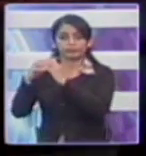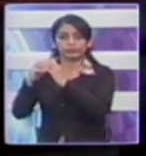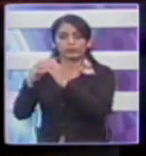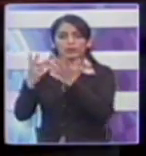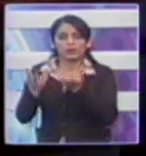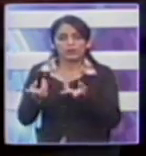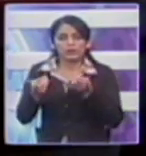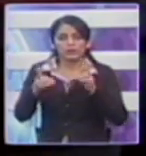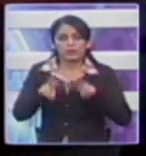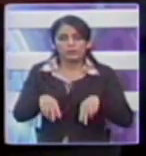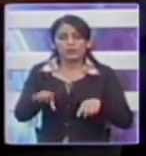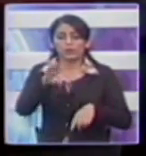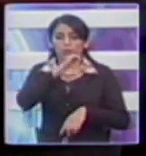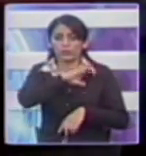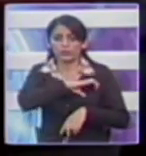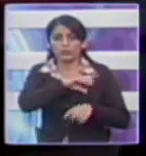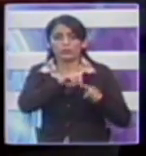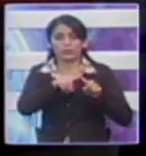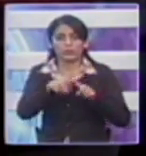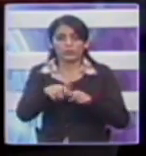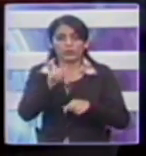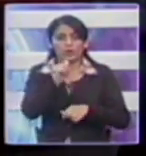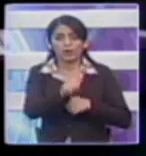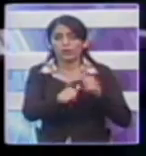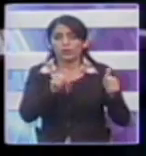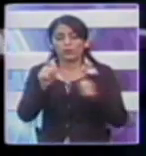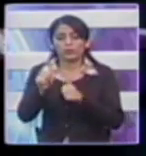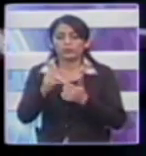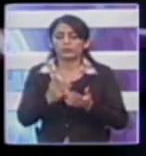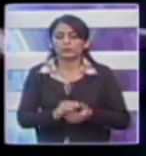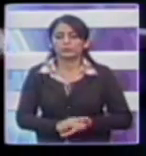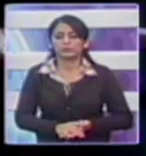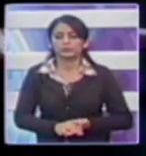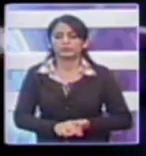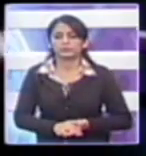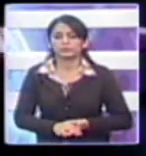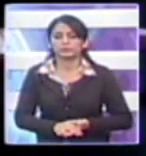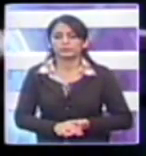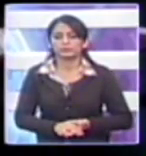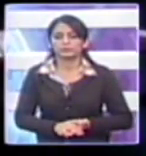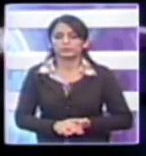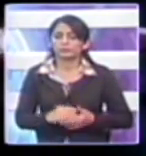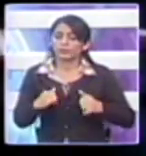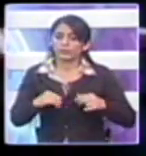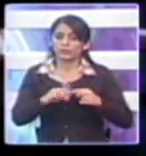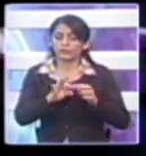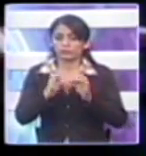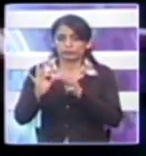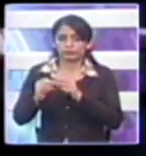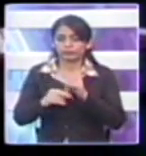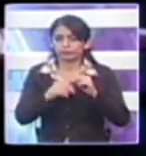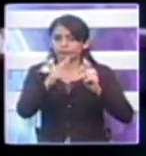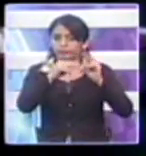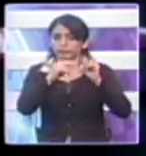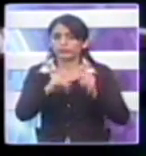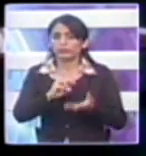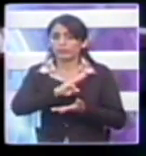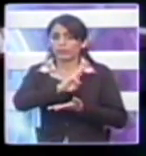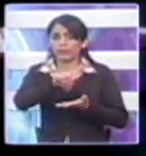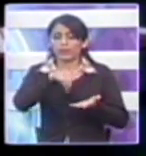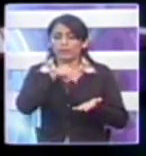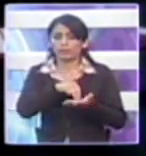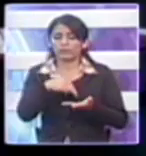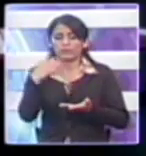los GATS, los gobiernos autónomos descentralizados. Para la reconstrucción total de Manabí y Esmeraldas se